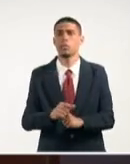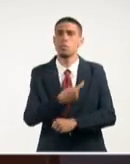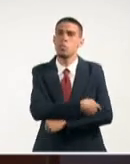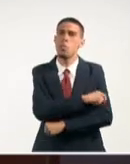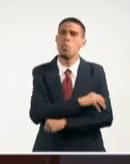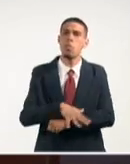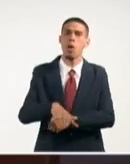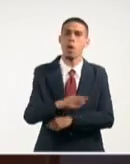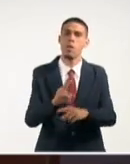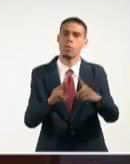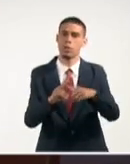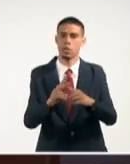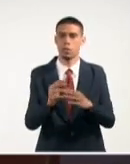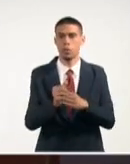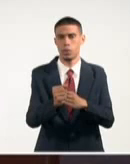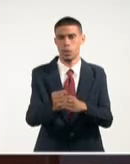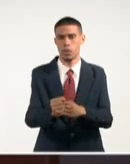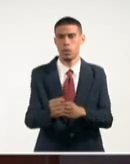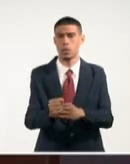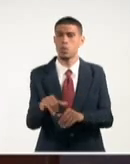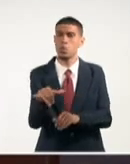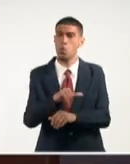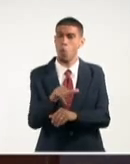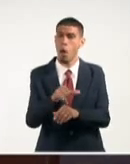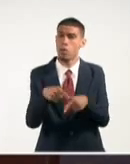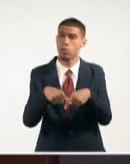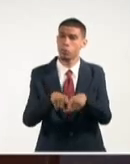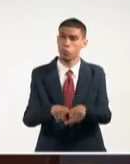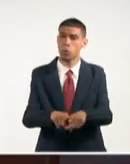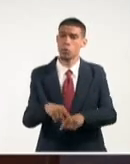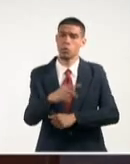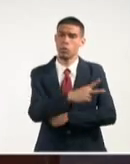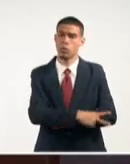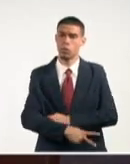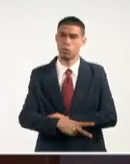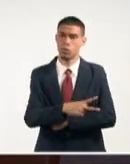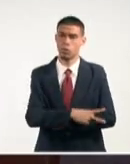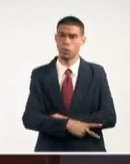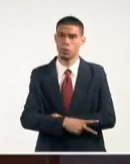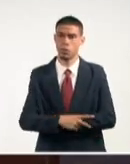líder y por la unidad de la nación.